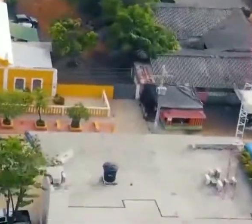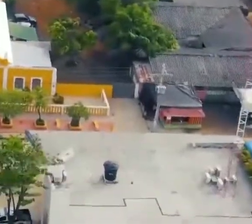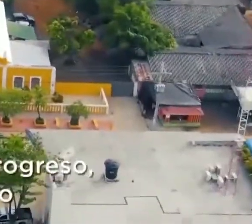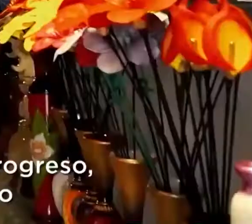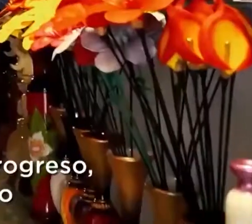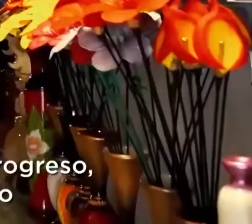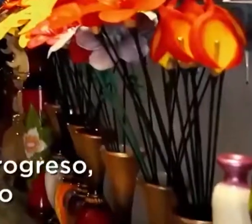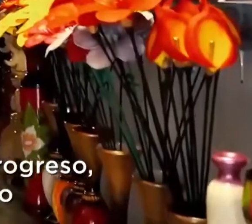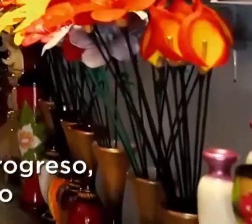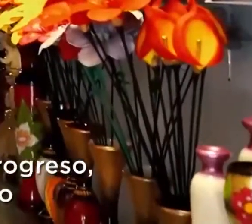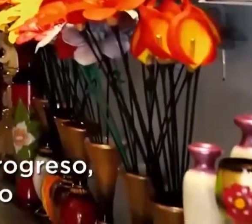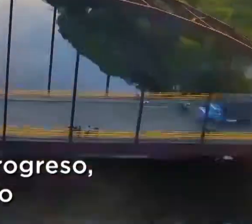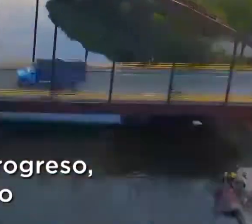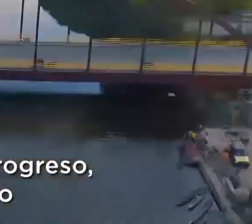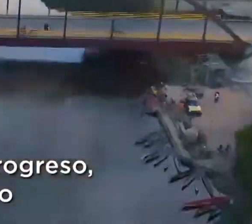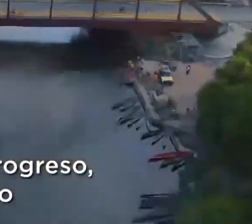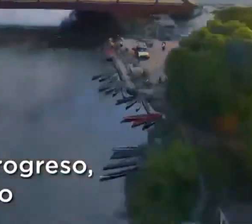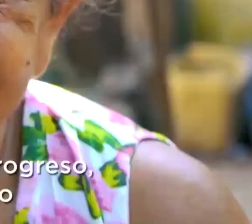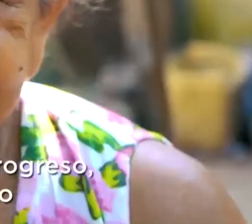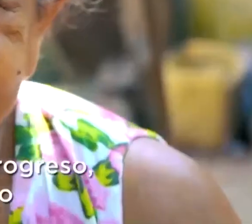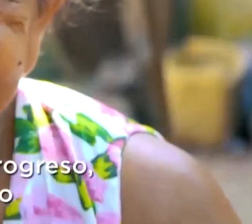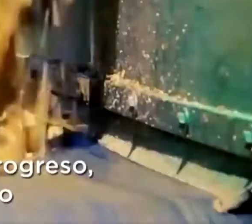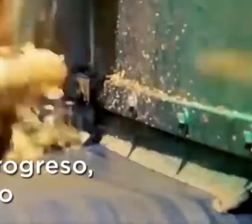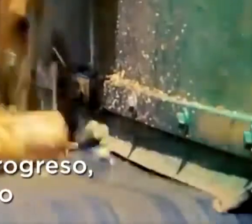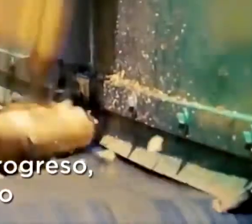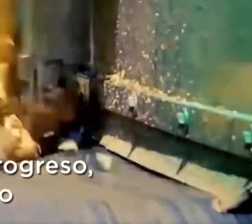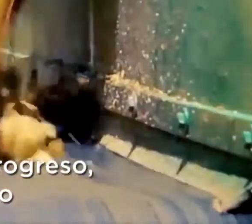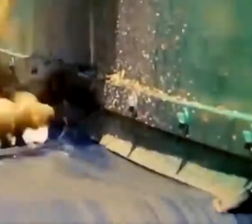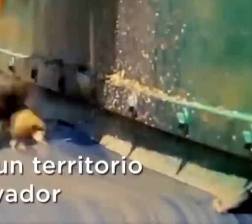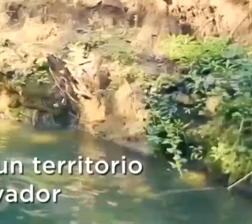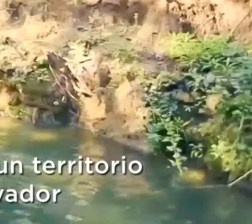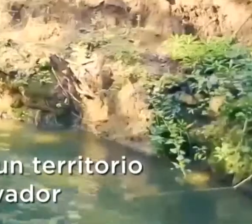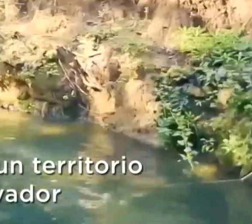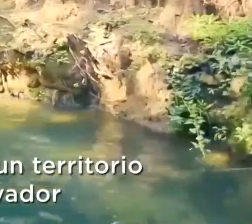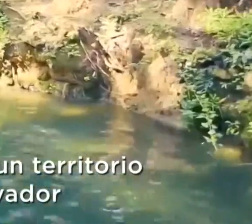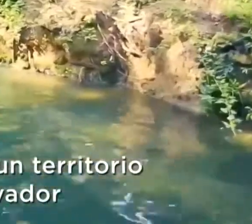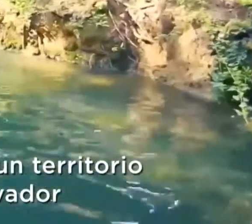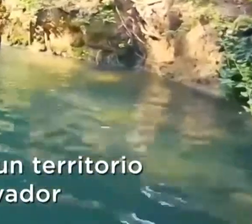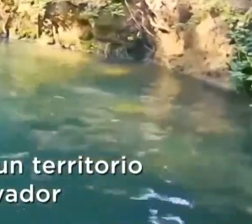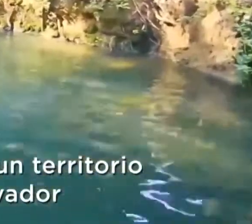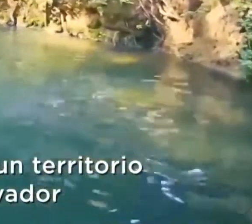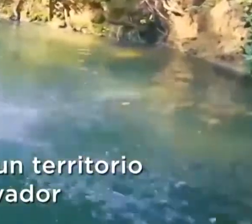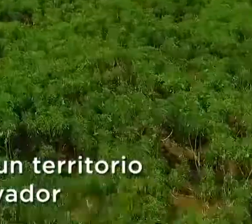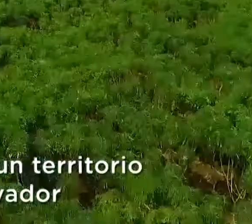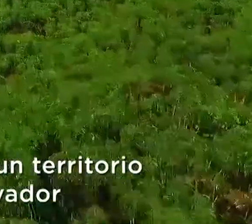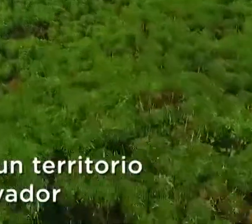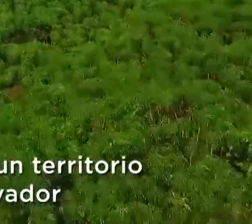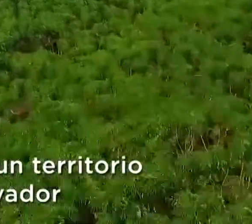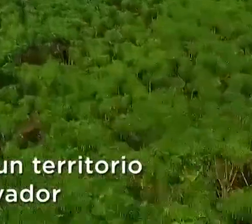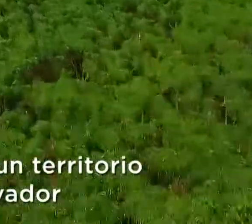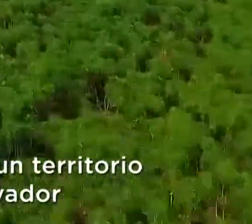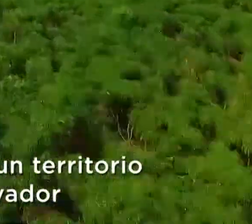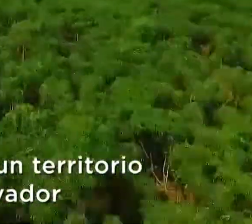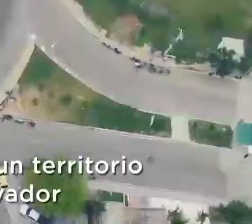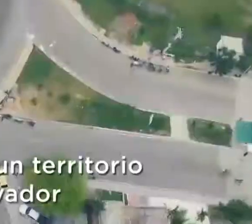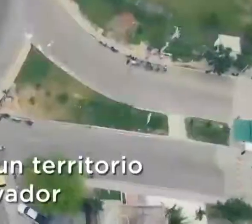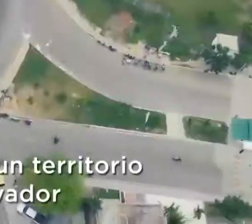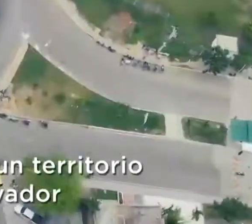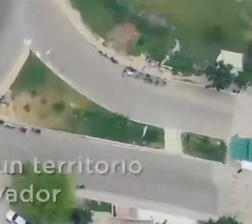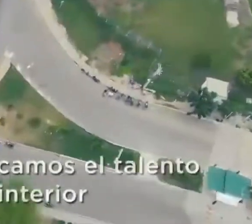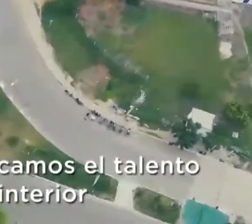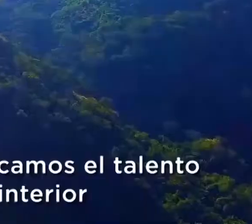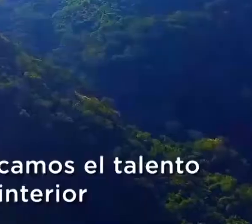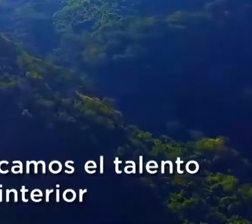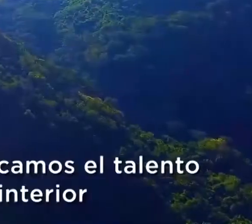anhelamos. Una época de bonanza, progreso, pujanza y desarrollo que nos permita disfrutar de un territorio más productivo e